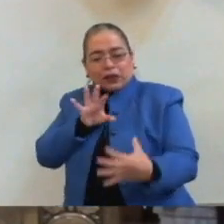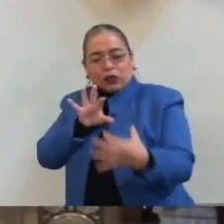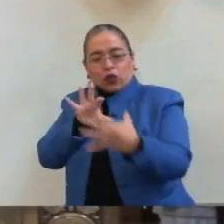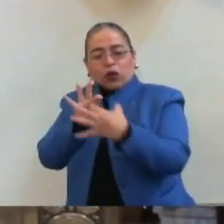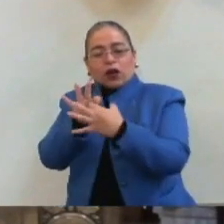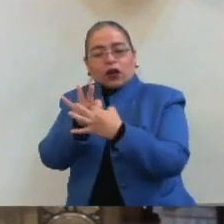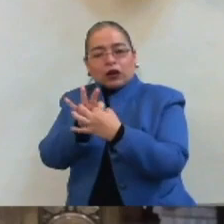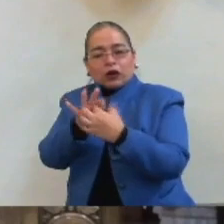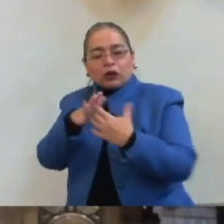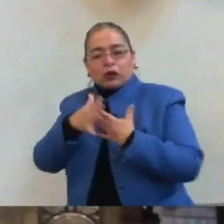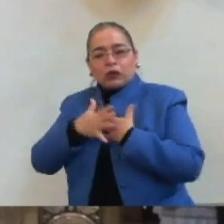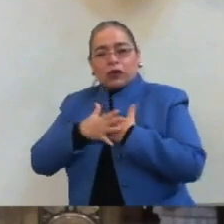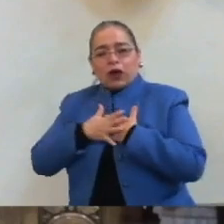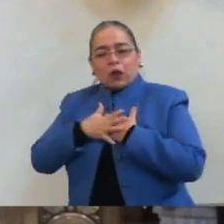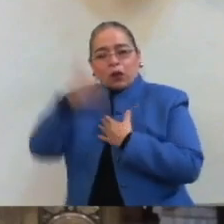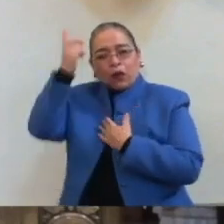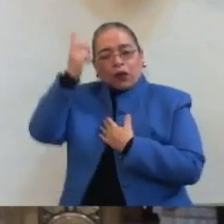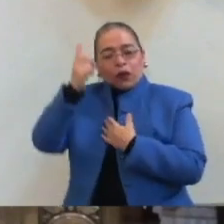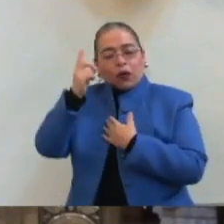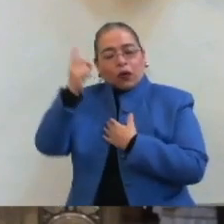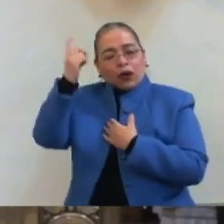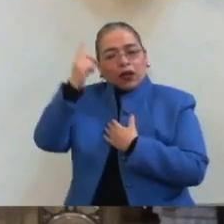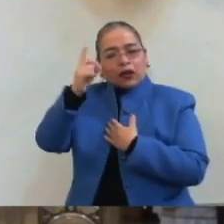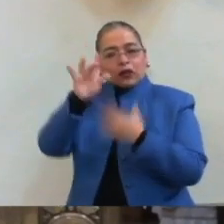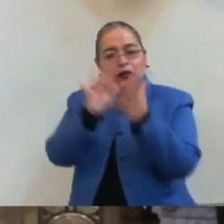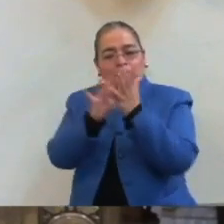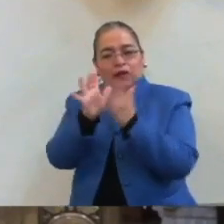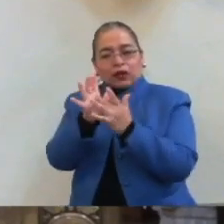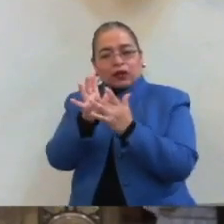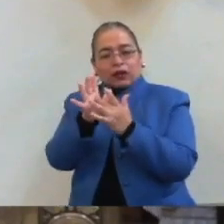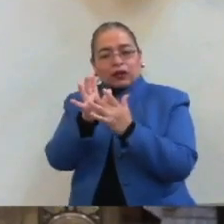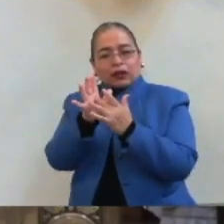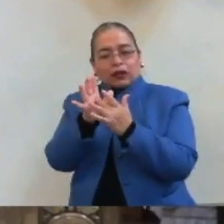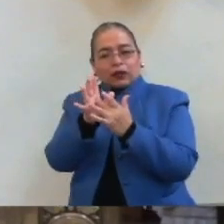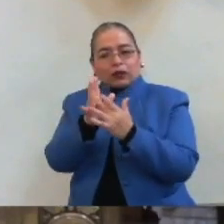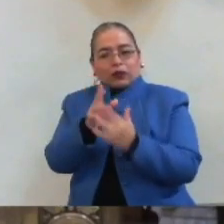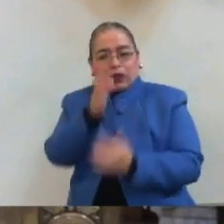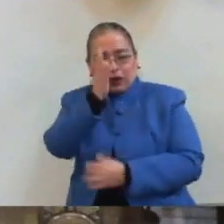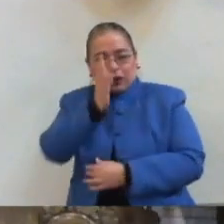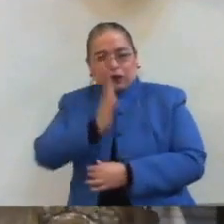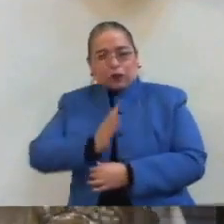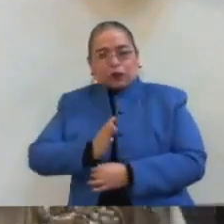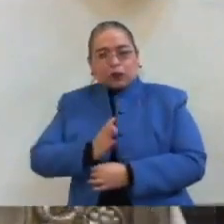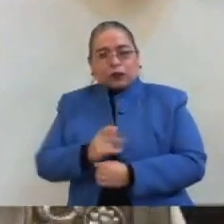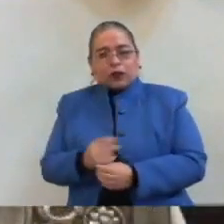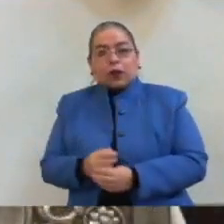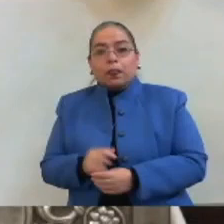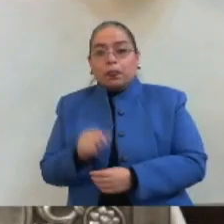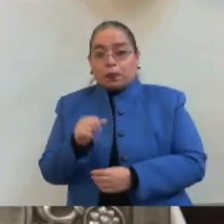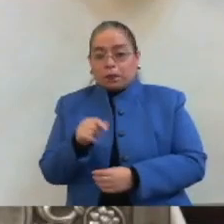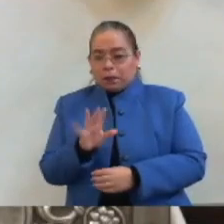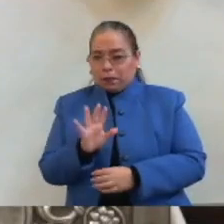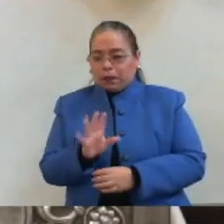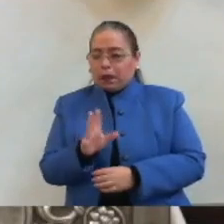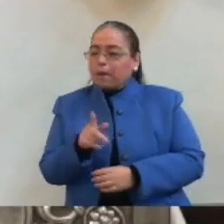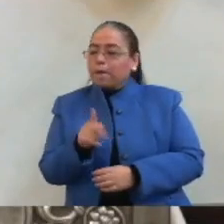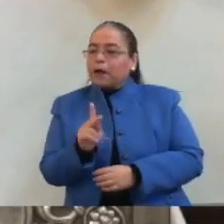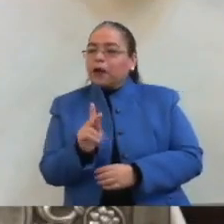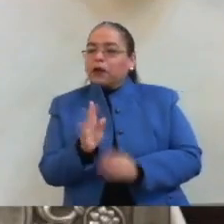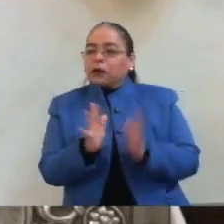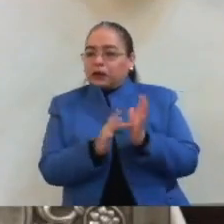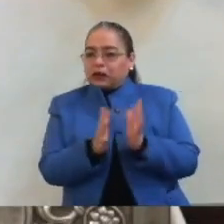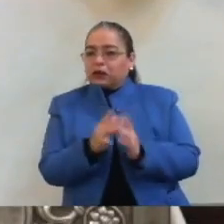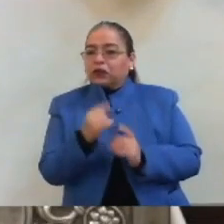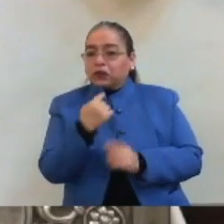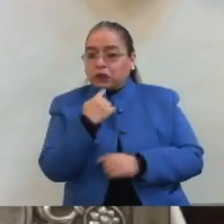nosotros pero también nos pide una respuesta a